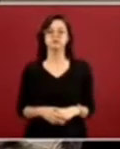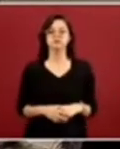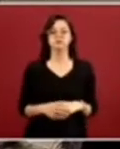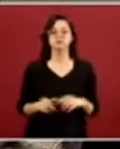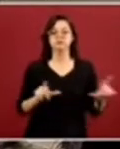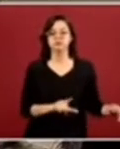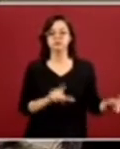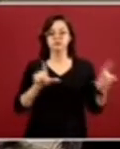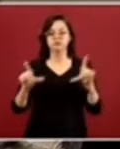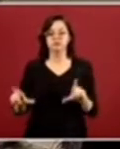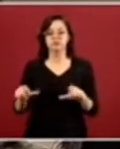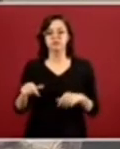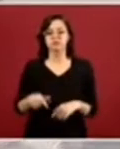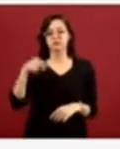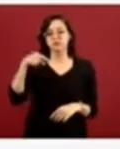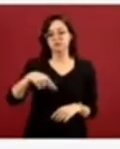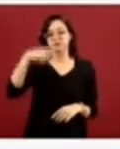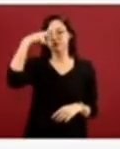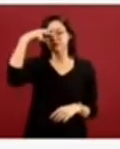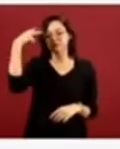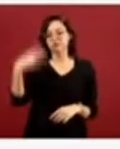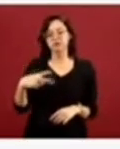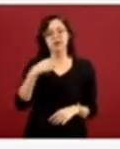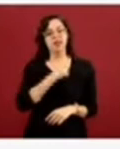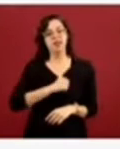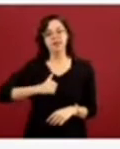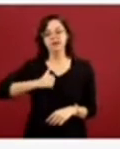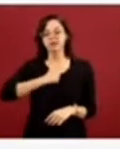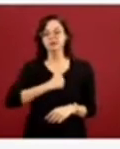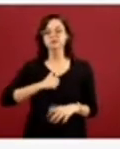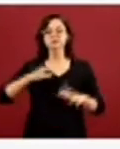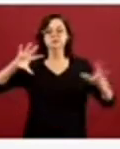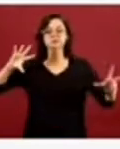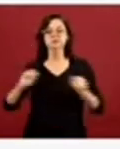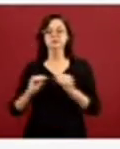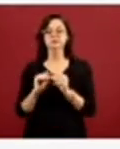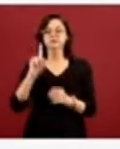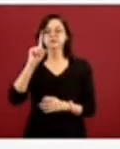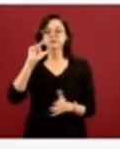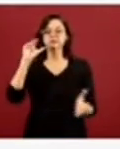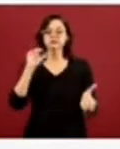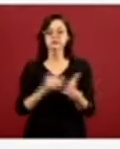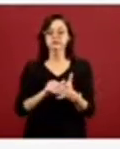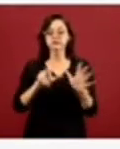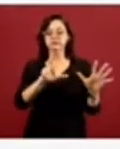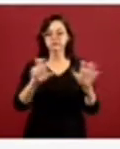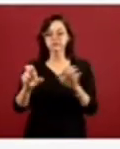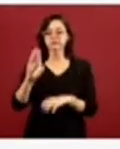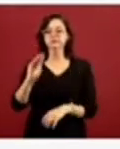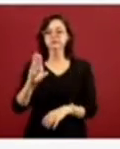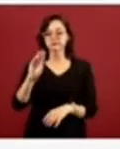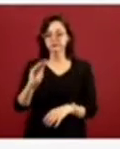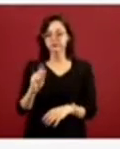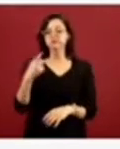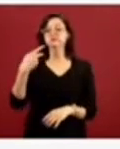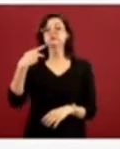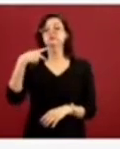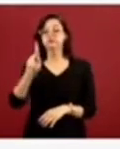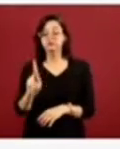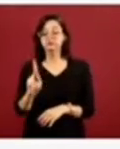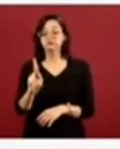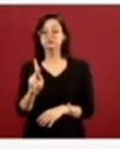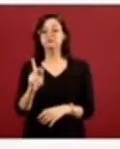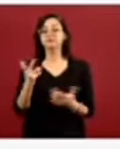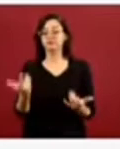En el caso de México hemos acumulado desafortunadamente 1.890 casos, pero una proporción semejante a la que ocurre en